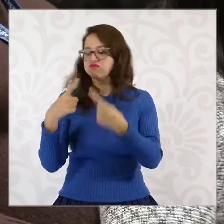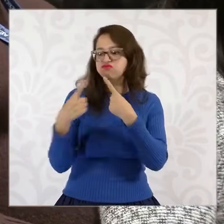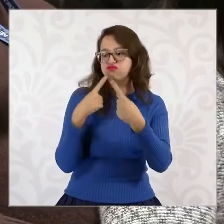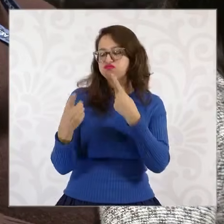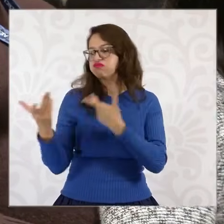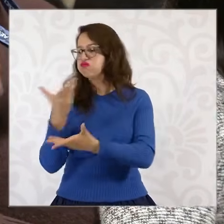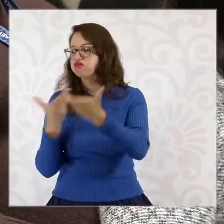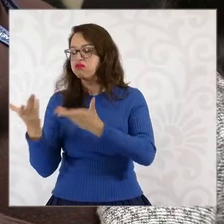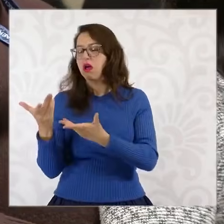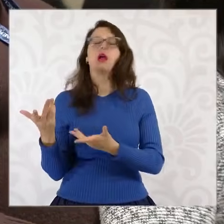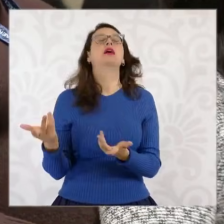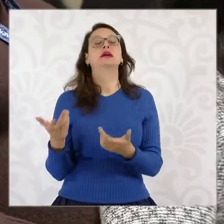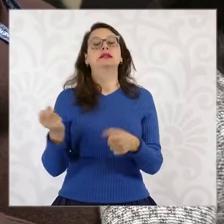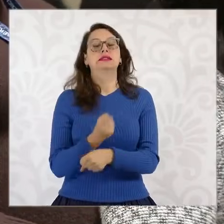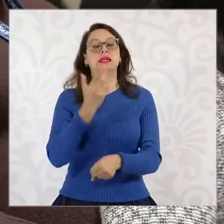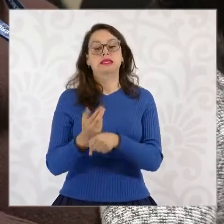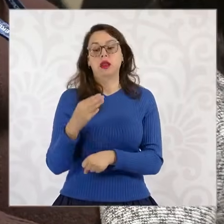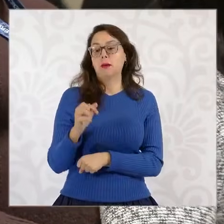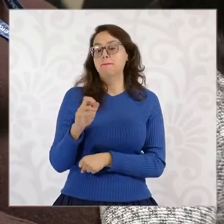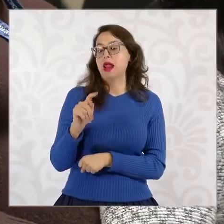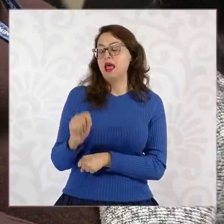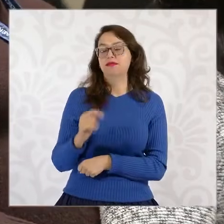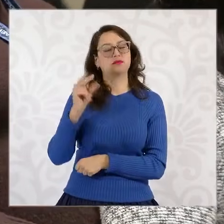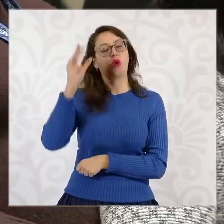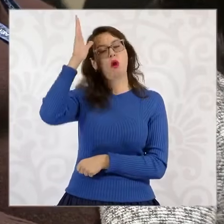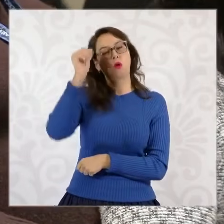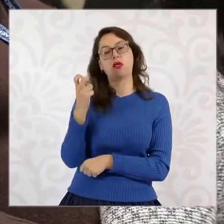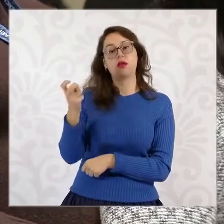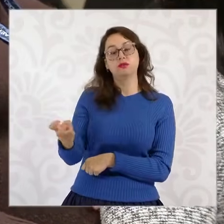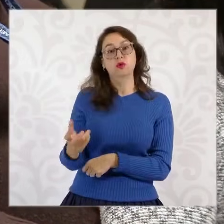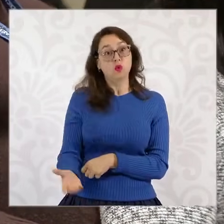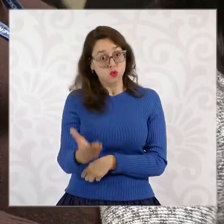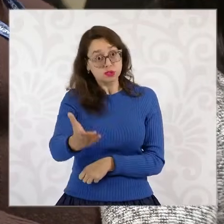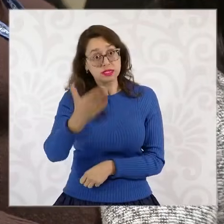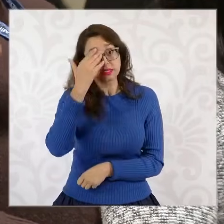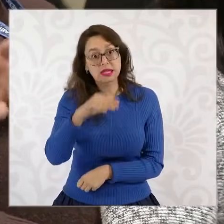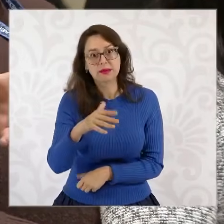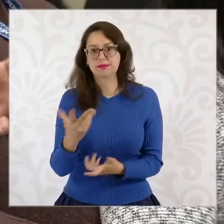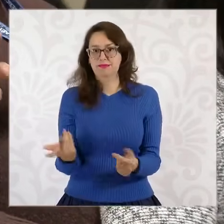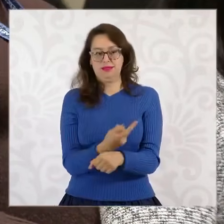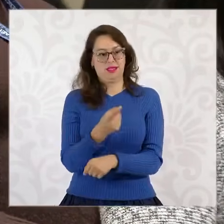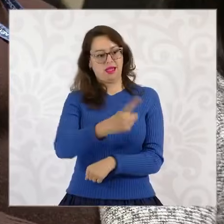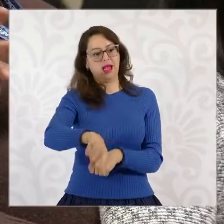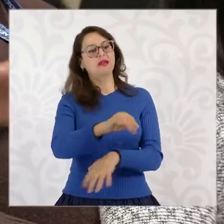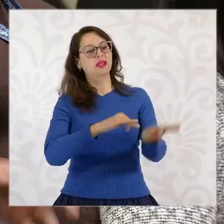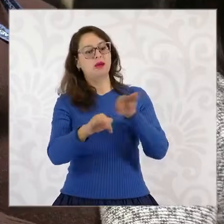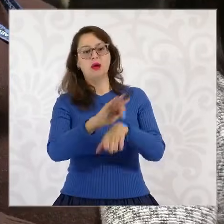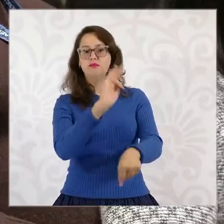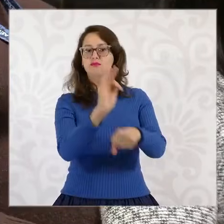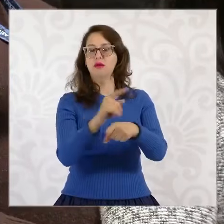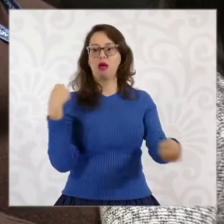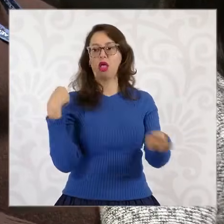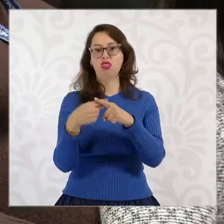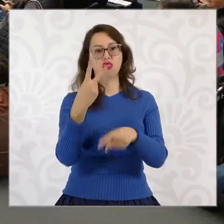El propio secretario Marat se pronunciaba en contra de esto. ¿Usted estaba enterada y por qué no se había hecho nada para defender a estos trabajadores? Es un conflicto de 2